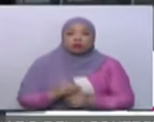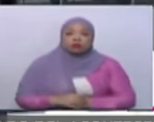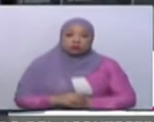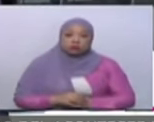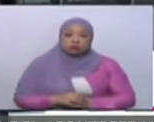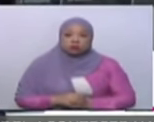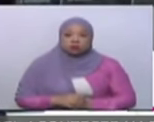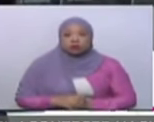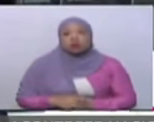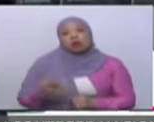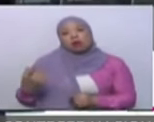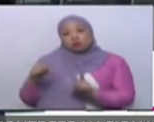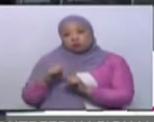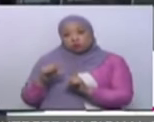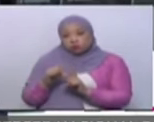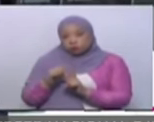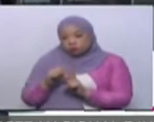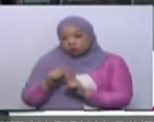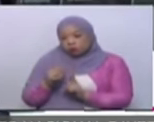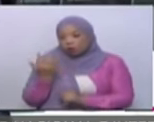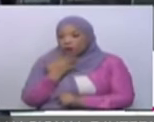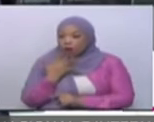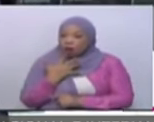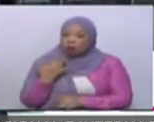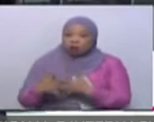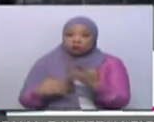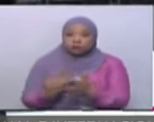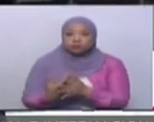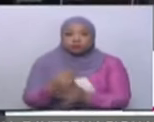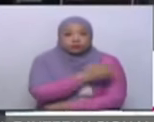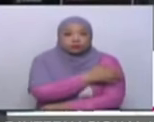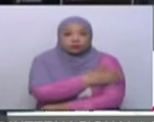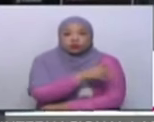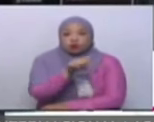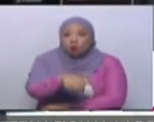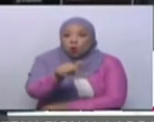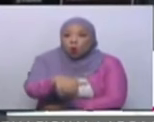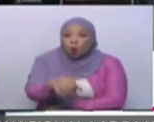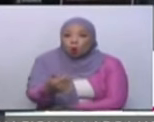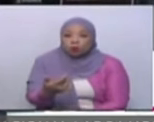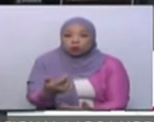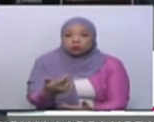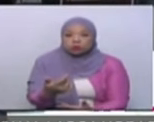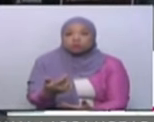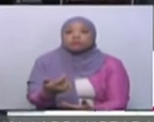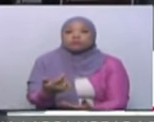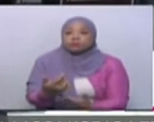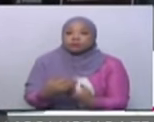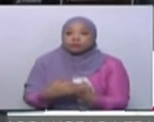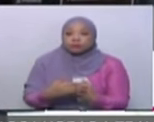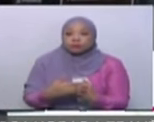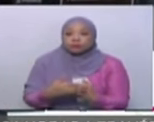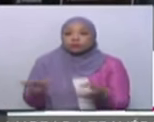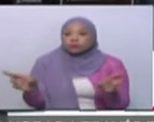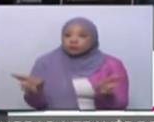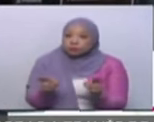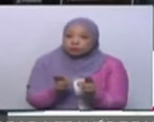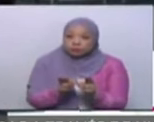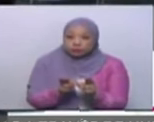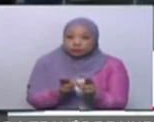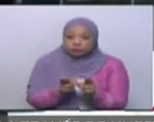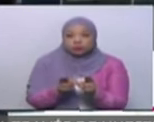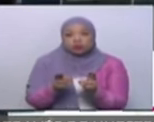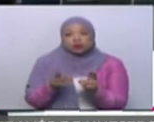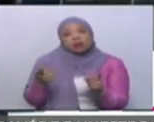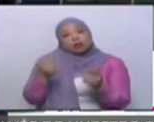que quizás esa palabra que yo utilicé y que venía utilizando la derecha, hoy, puede resumir la